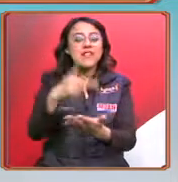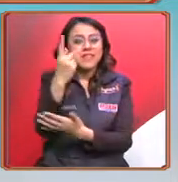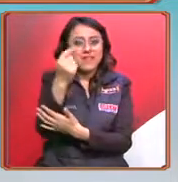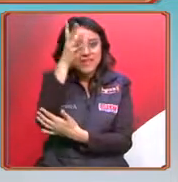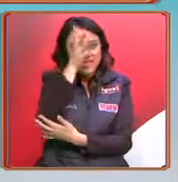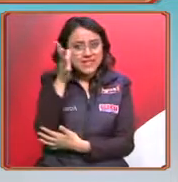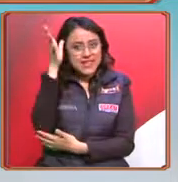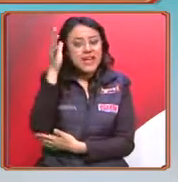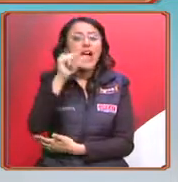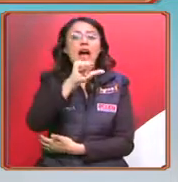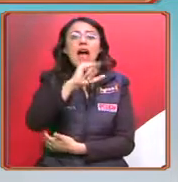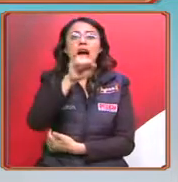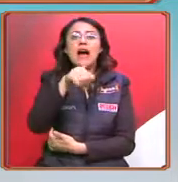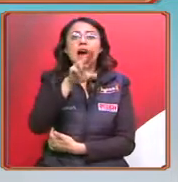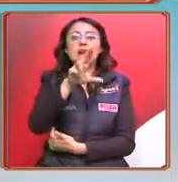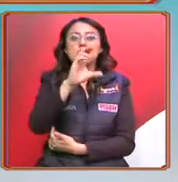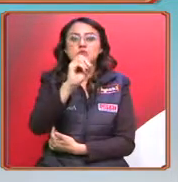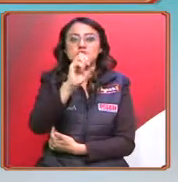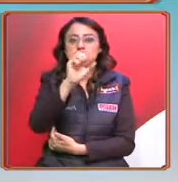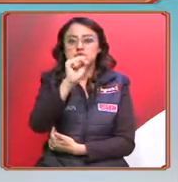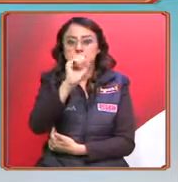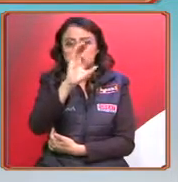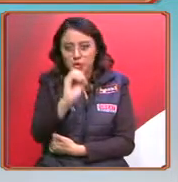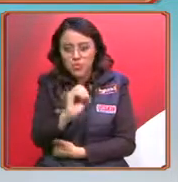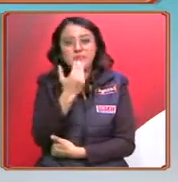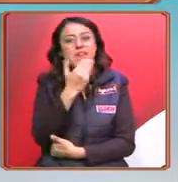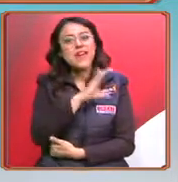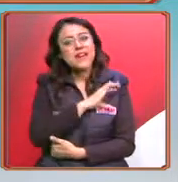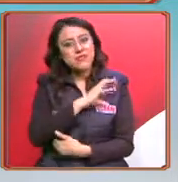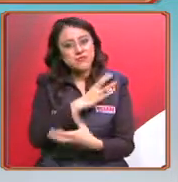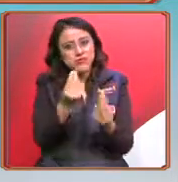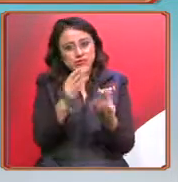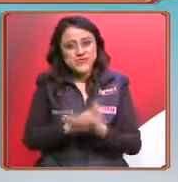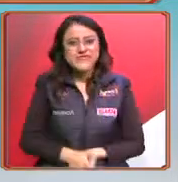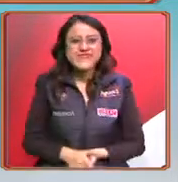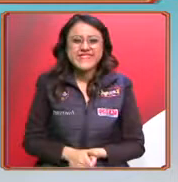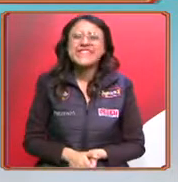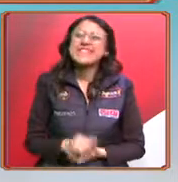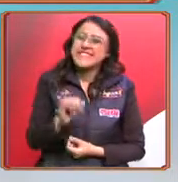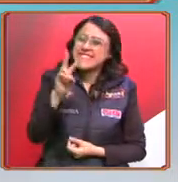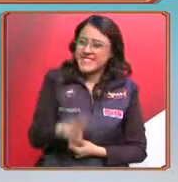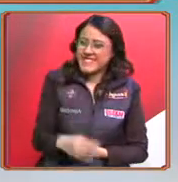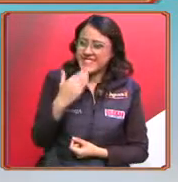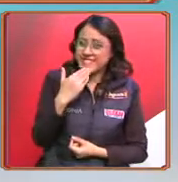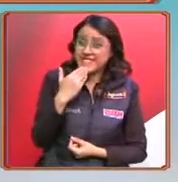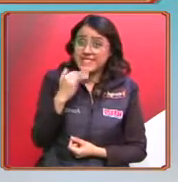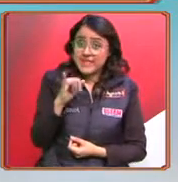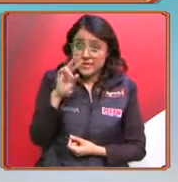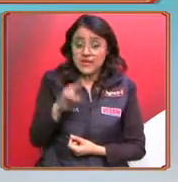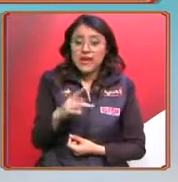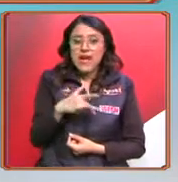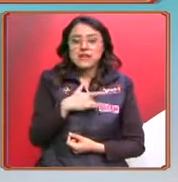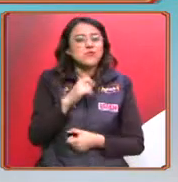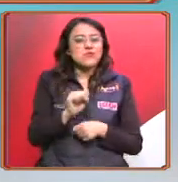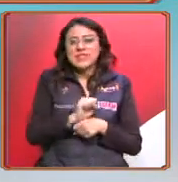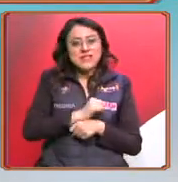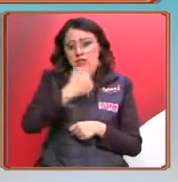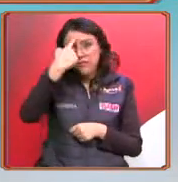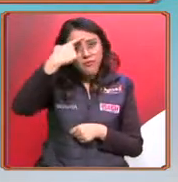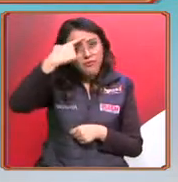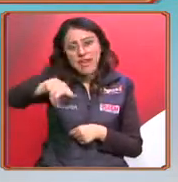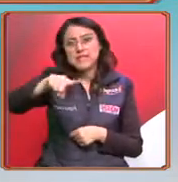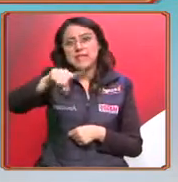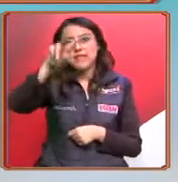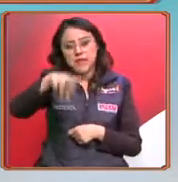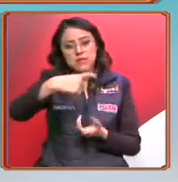aquí estamos listos para recibirlos con muchísimo cariño. La verdad es que sí, y aparte es muy sencillo,